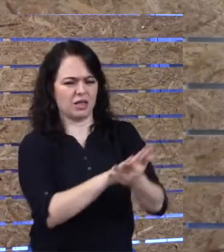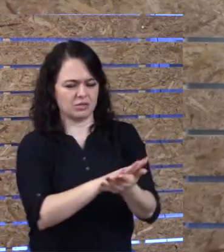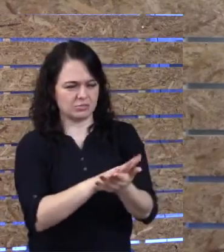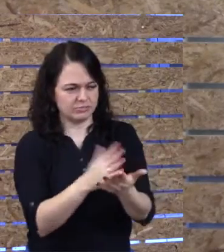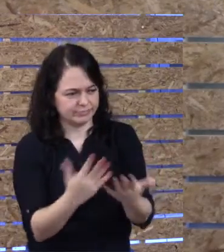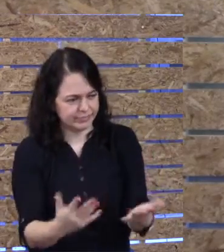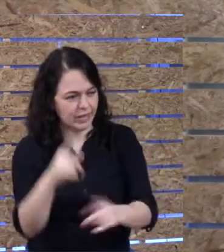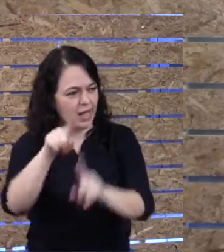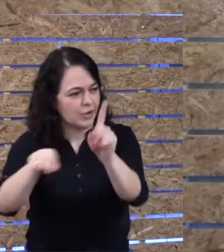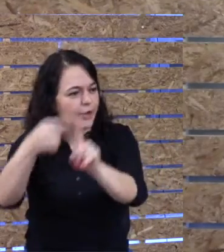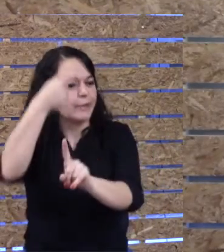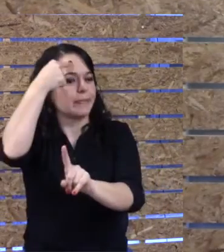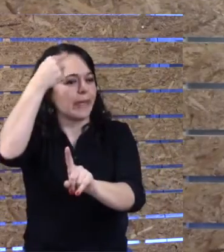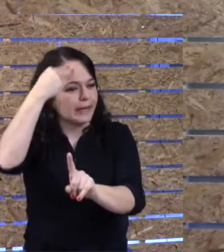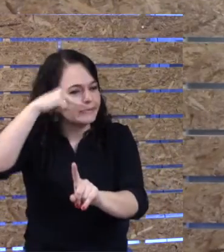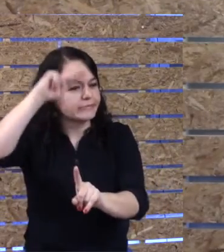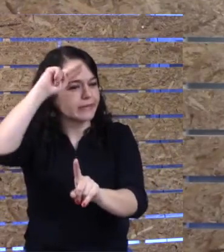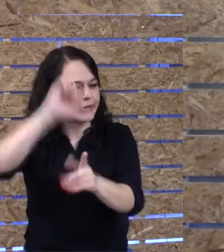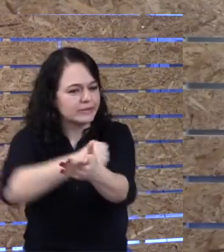de la misma profecía.